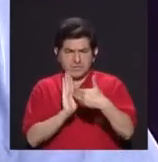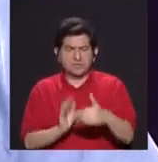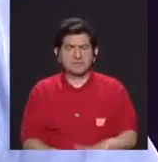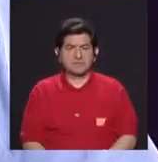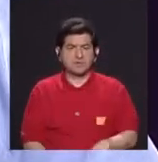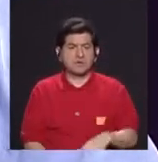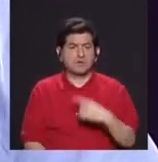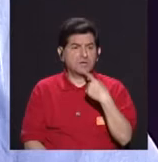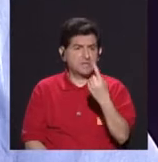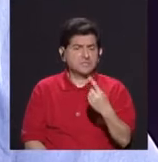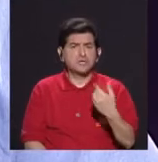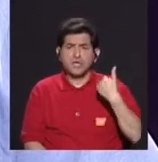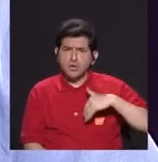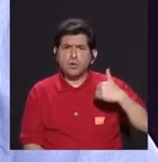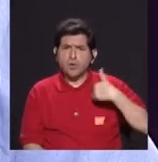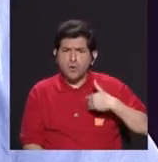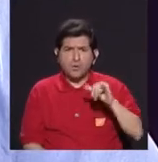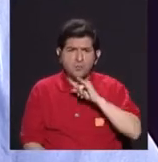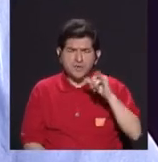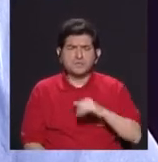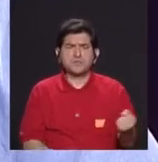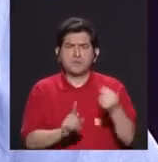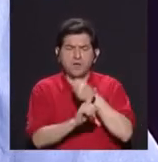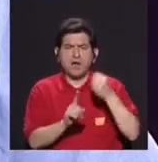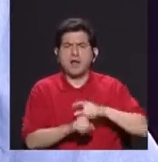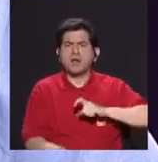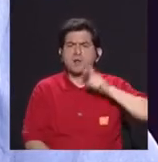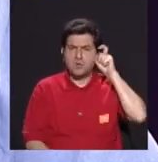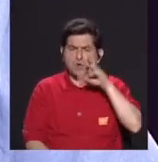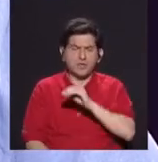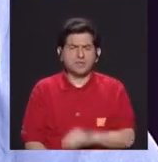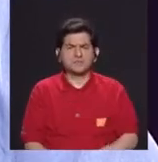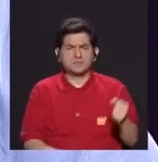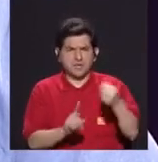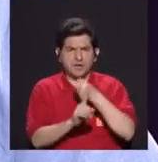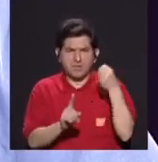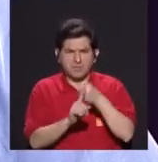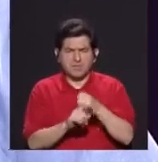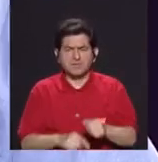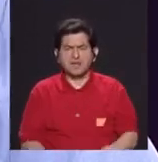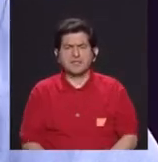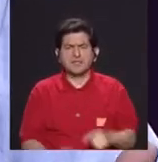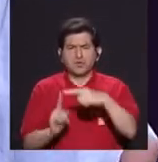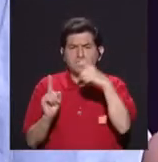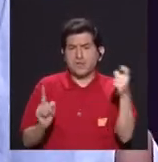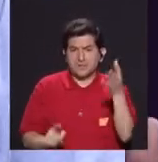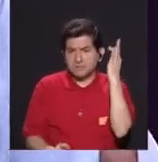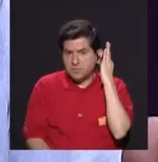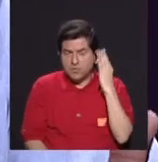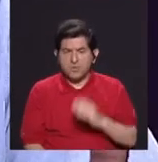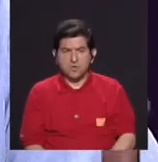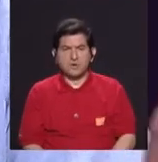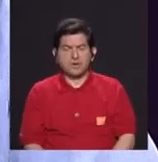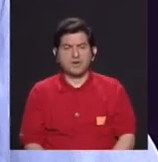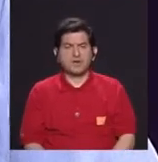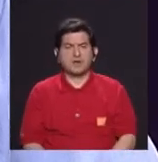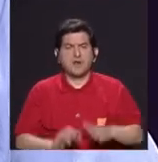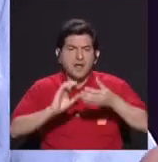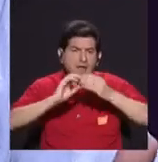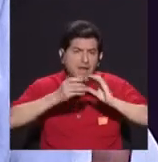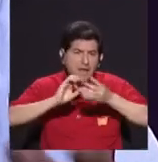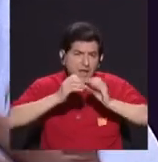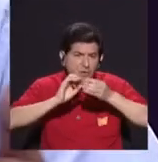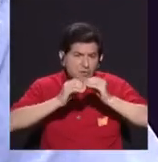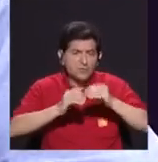y que los varones no sufrimos violencia de género no sufrimos maltrato de mujeres no somos los que más en los indicadores